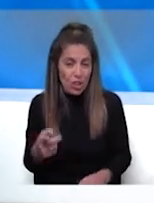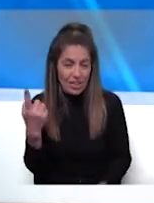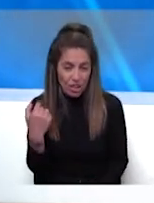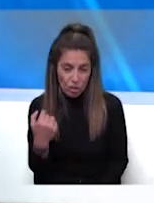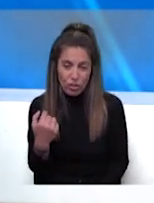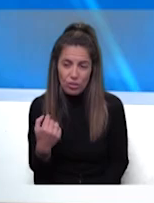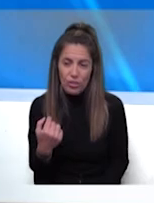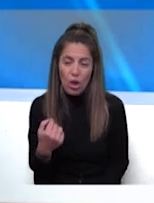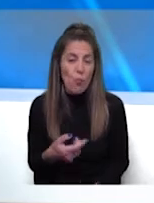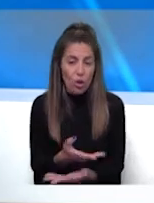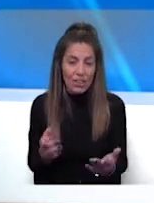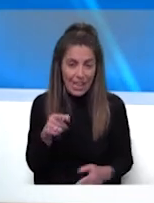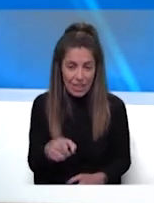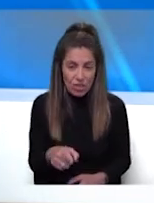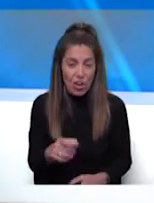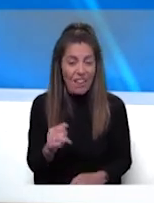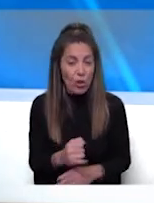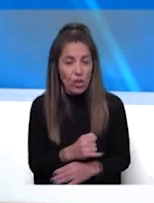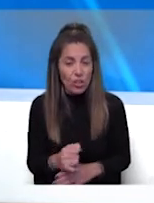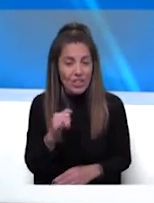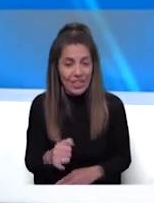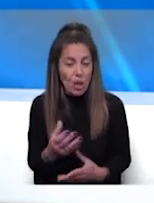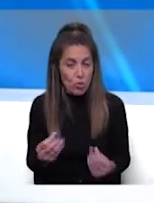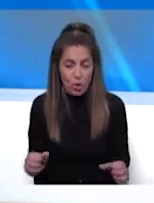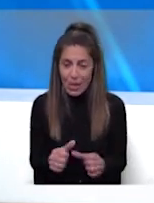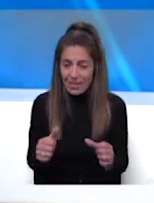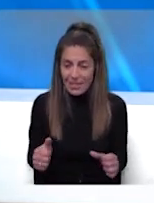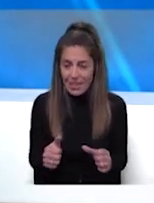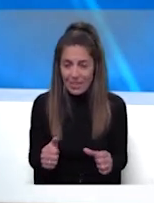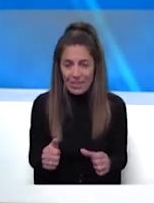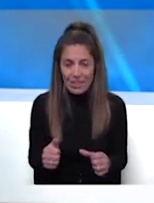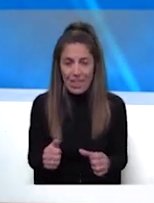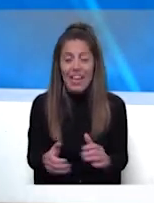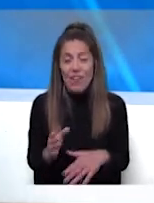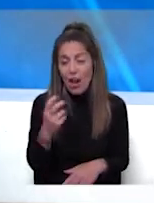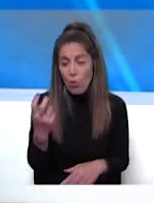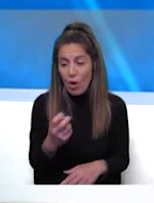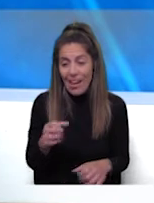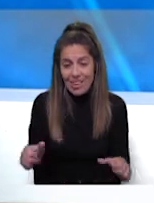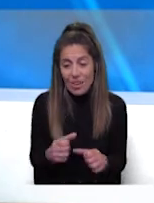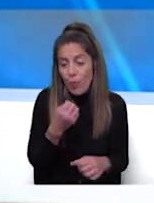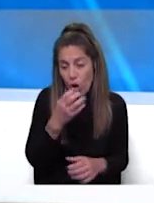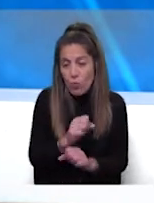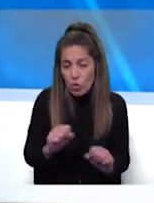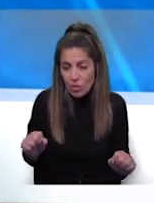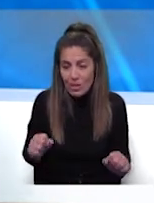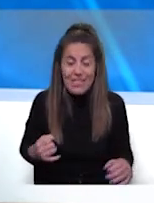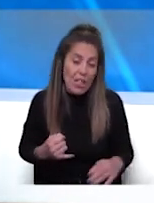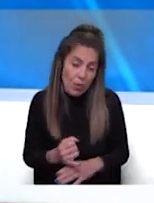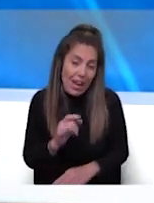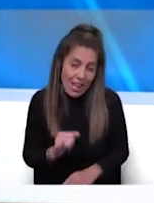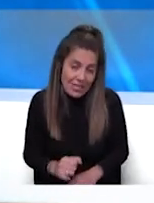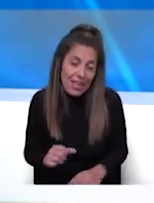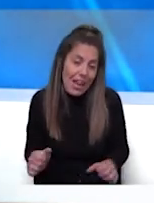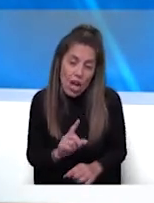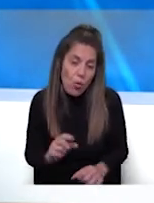fue mostrar eso. Bueno, hay un organismo que tiene mucho para hacer, que va a intentar hacerlo lo mejor posible, que se equivocará, hará, no